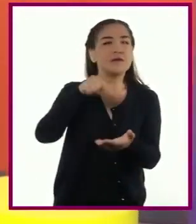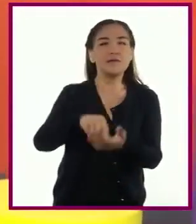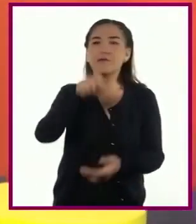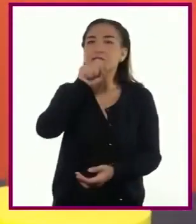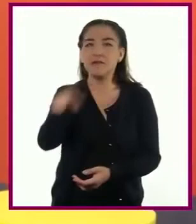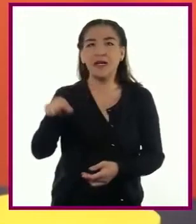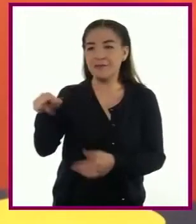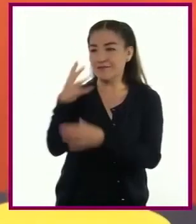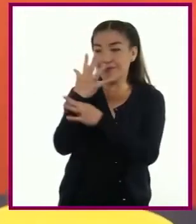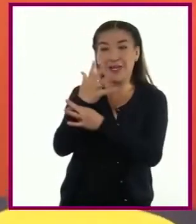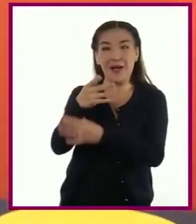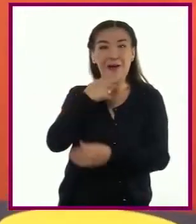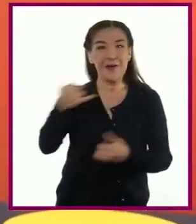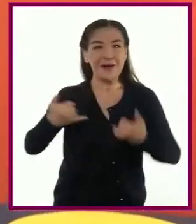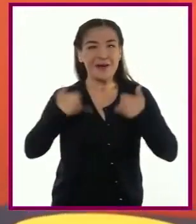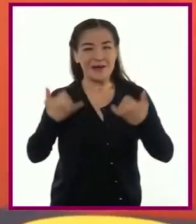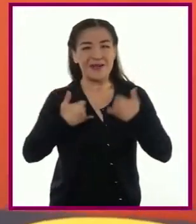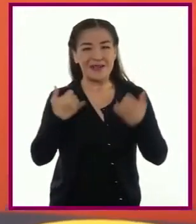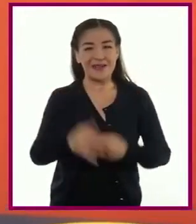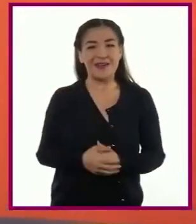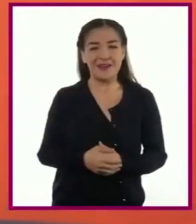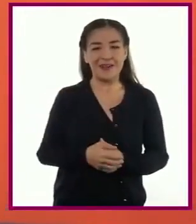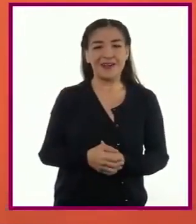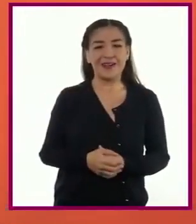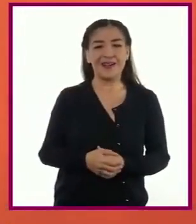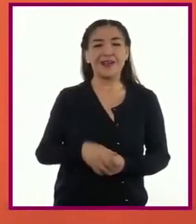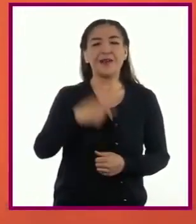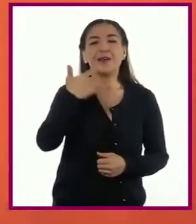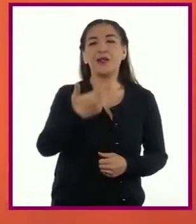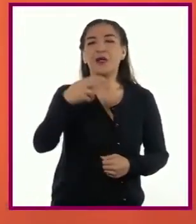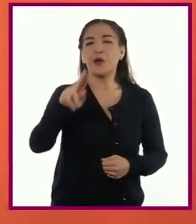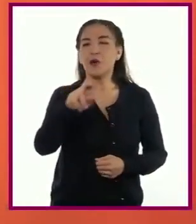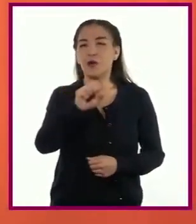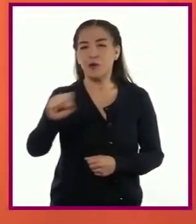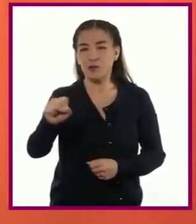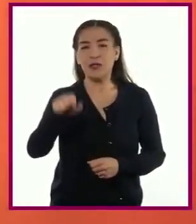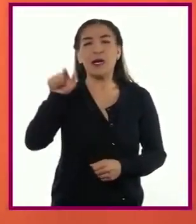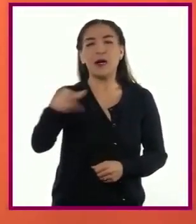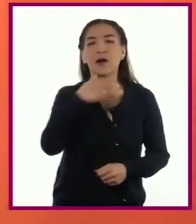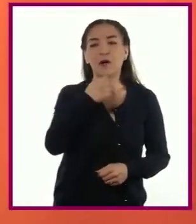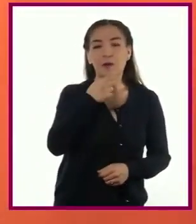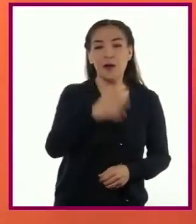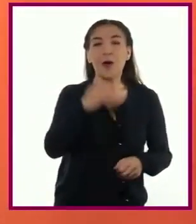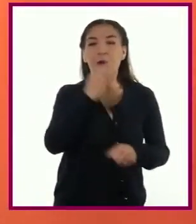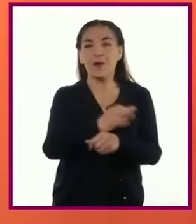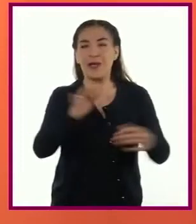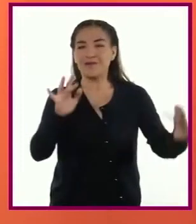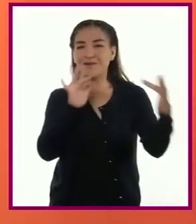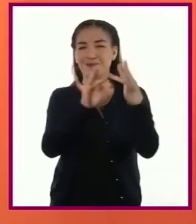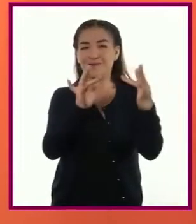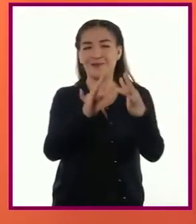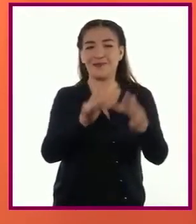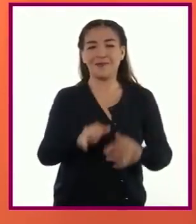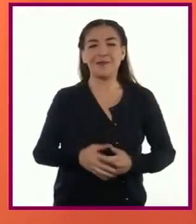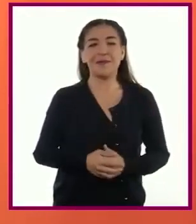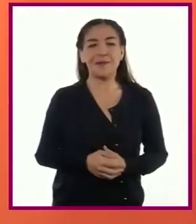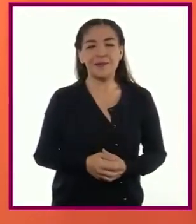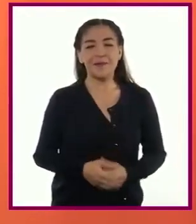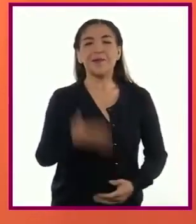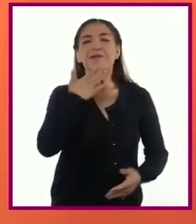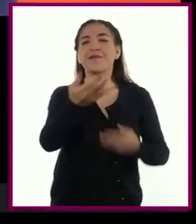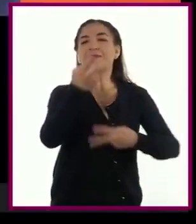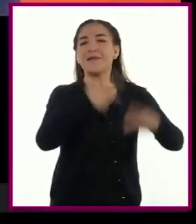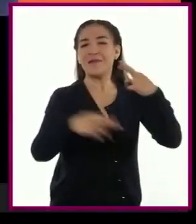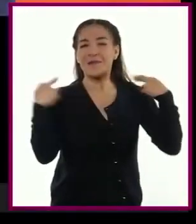el joven matemático Carl Friedrich Gauss, con quien nos conectamos vía remota.